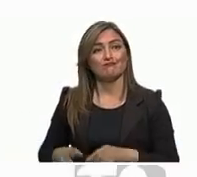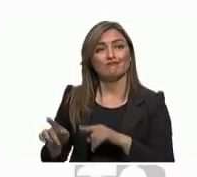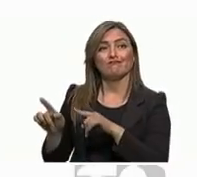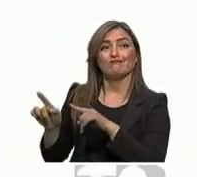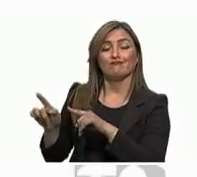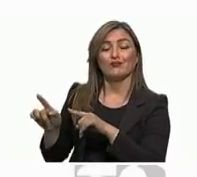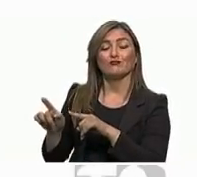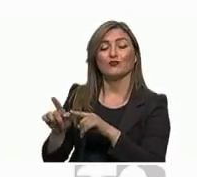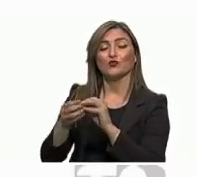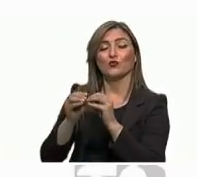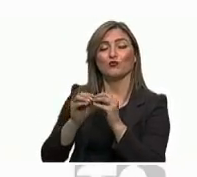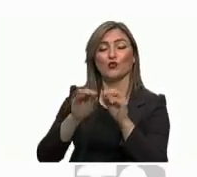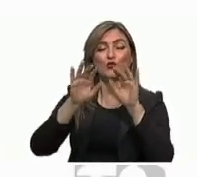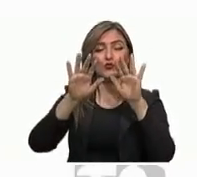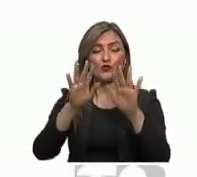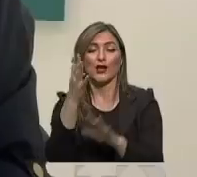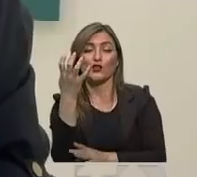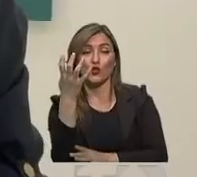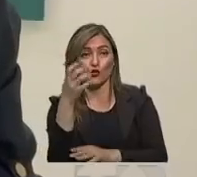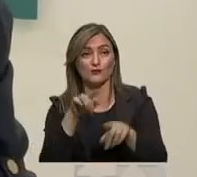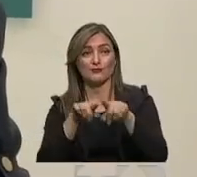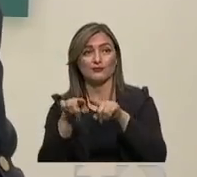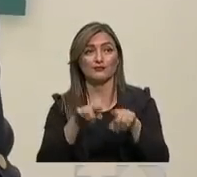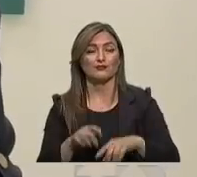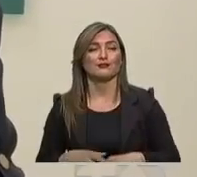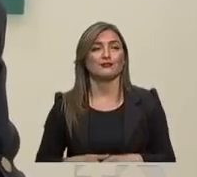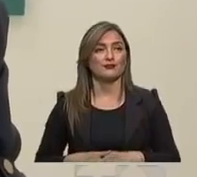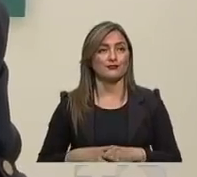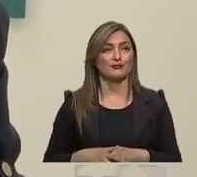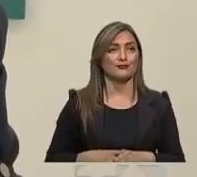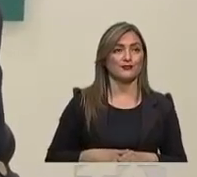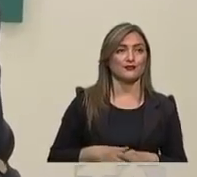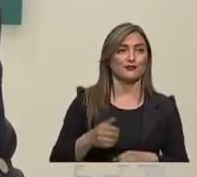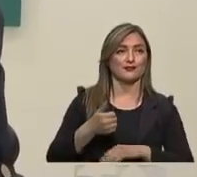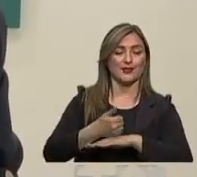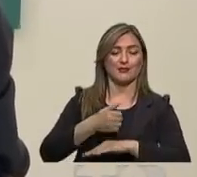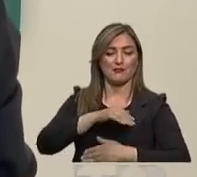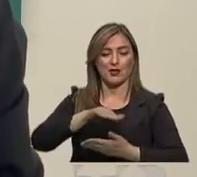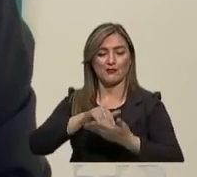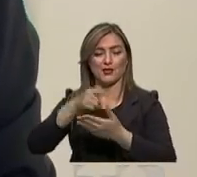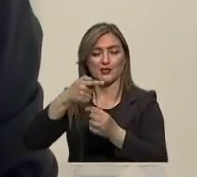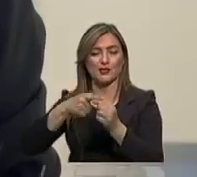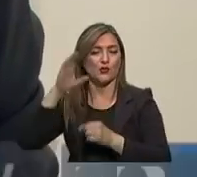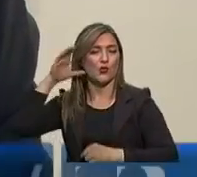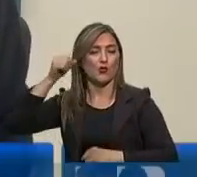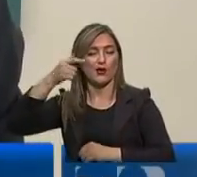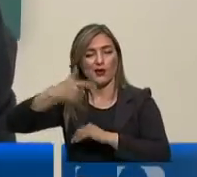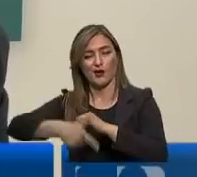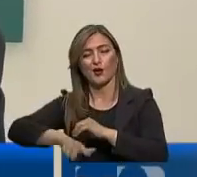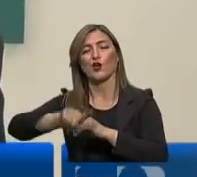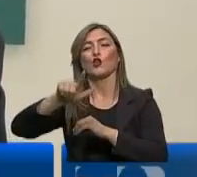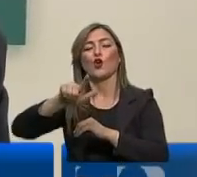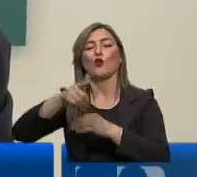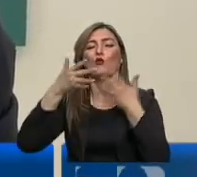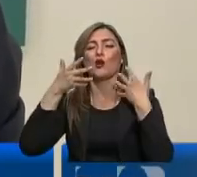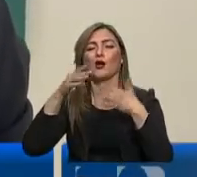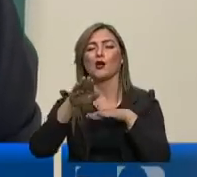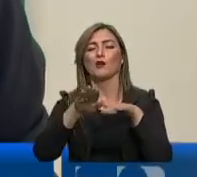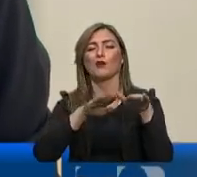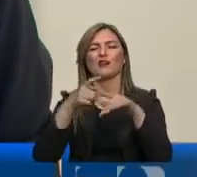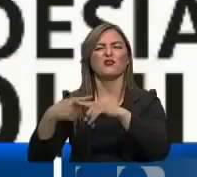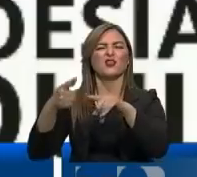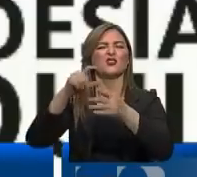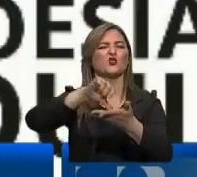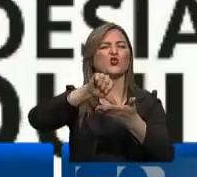Cedeño en su 14ª edición. Cerca de 100 trabajos de Manabí, Quito, Cuenca, Loja, Guayaquil, Ibarra y